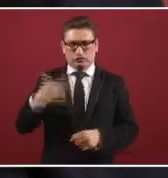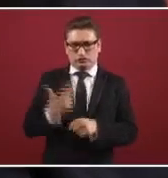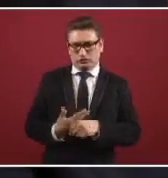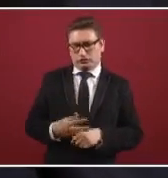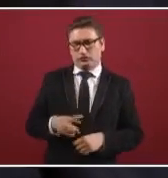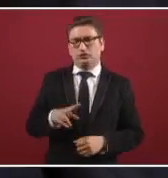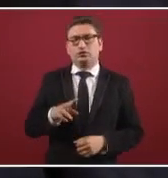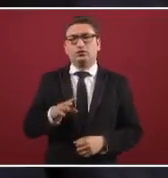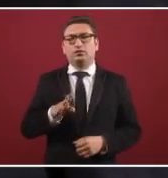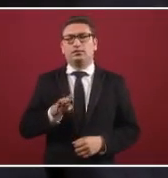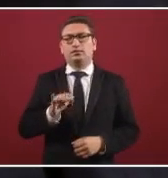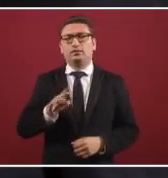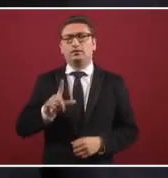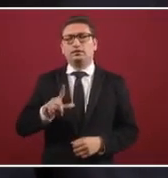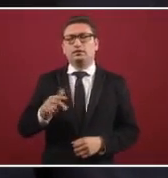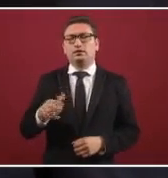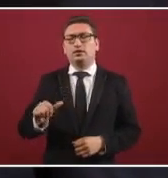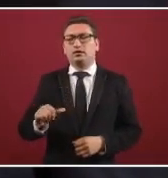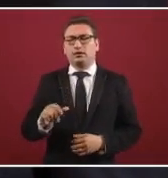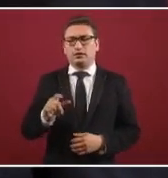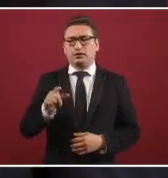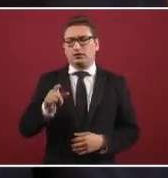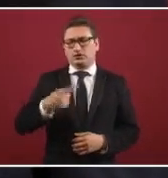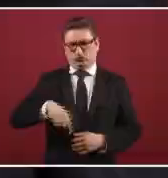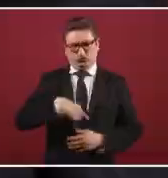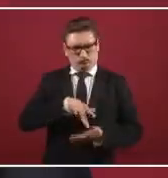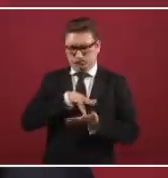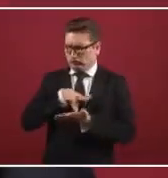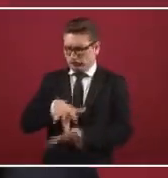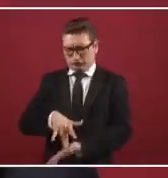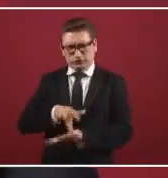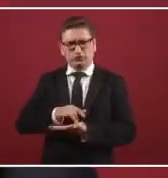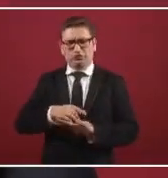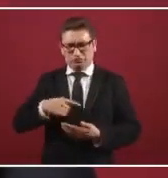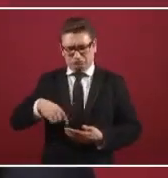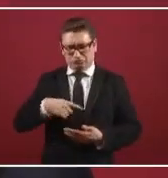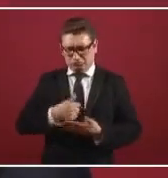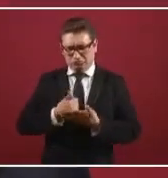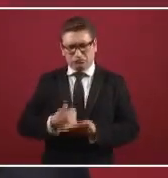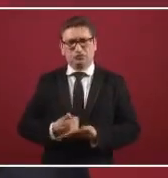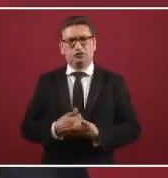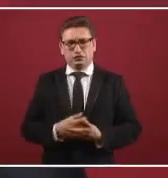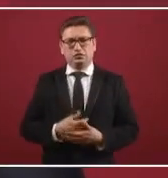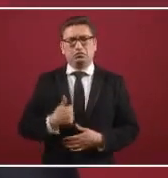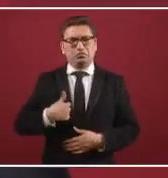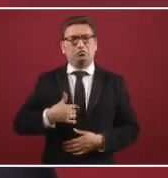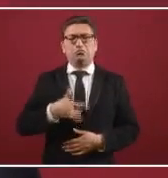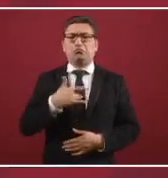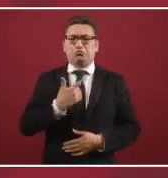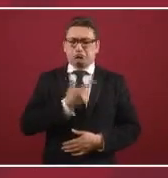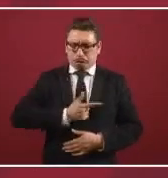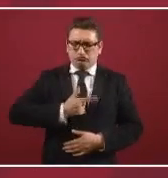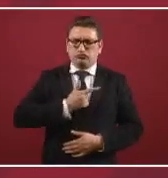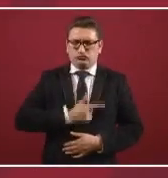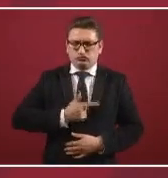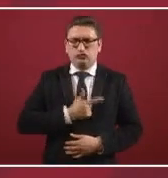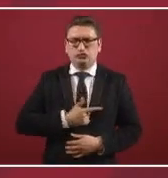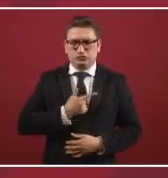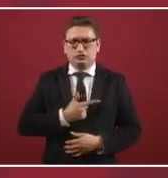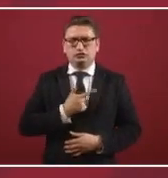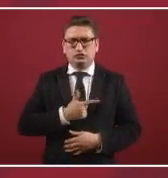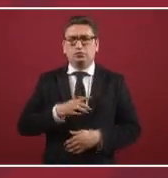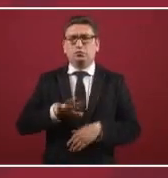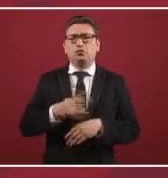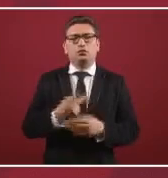Vila, que nosotros apoyamos, respaldamos, y nos da mucho gusto que estén los